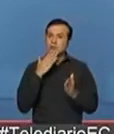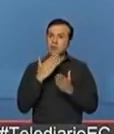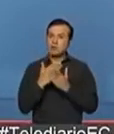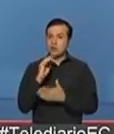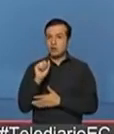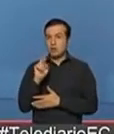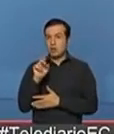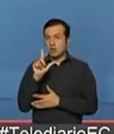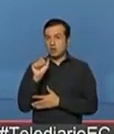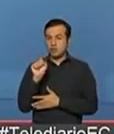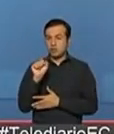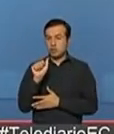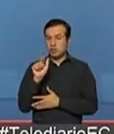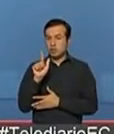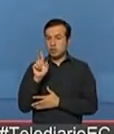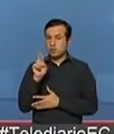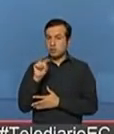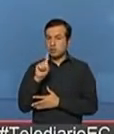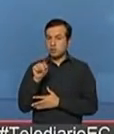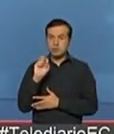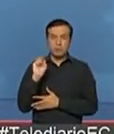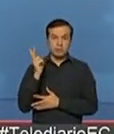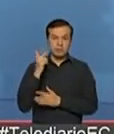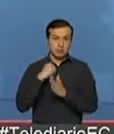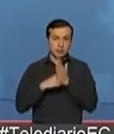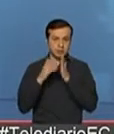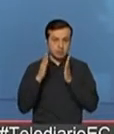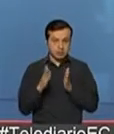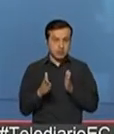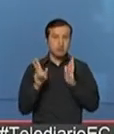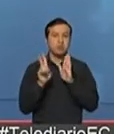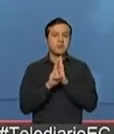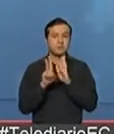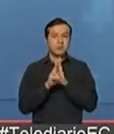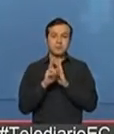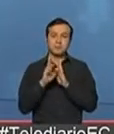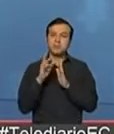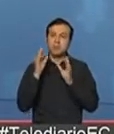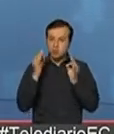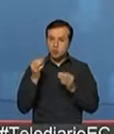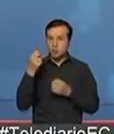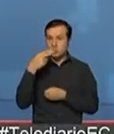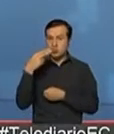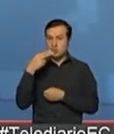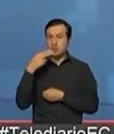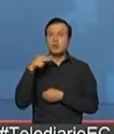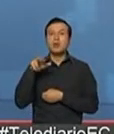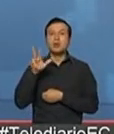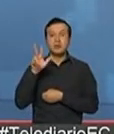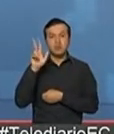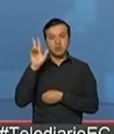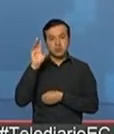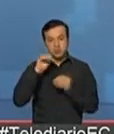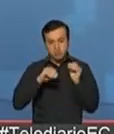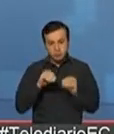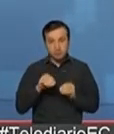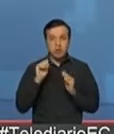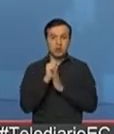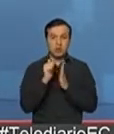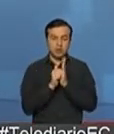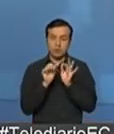Carlos Salazar, viceministro de Desarrollo Urbano y Vivienda. Nos hablaba acerca de Hábitat 3 en el Ecuador y esta construcción de esta